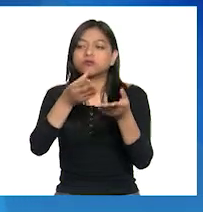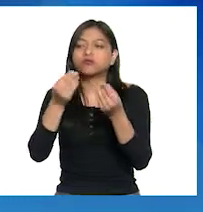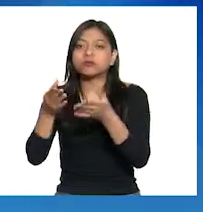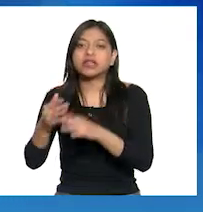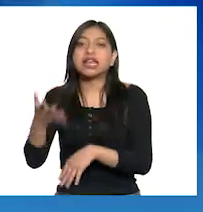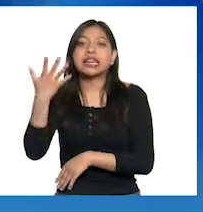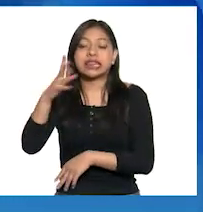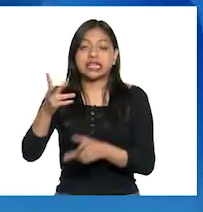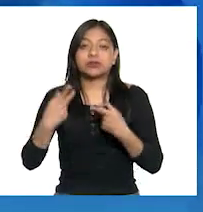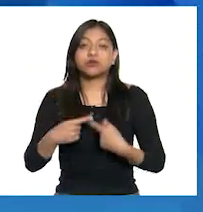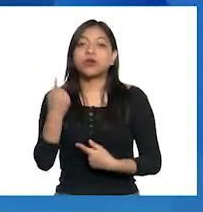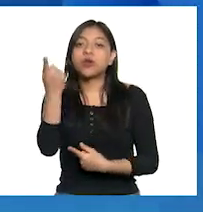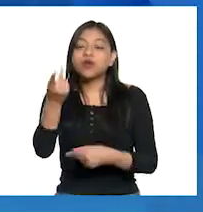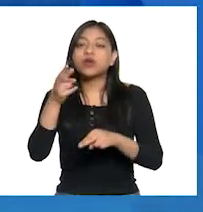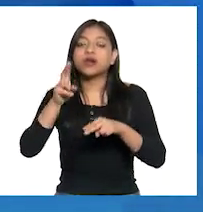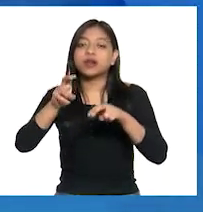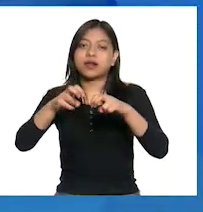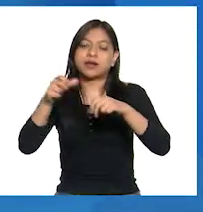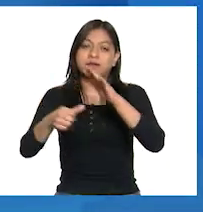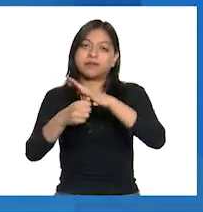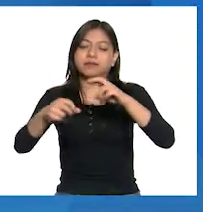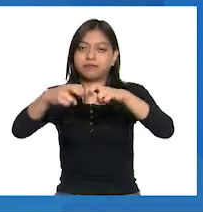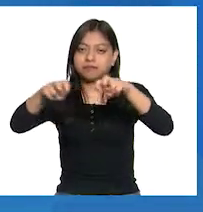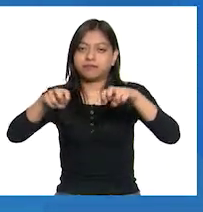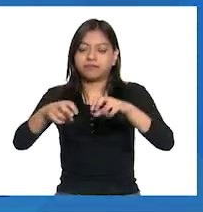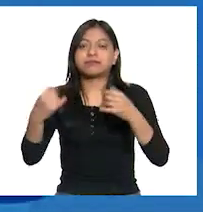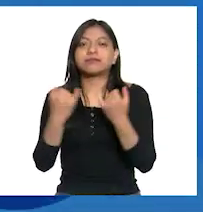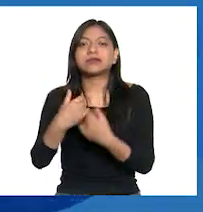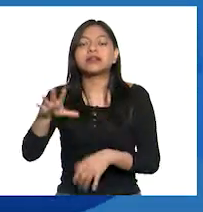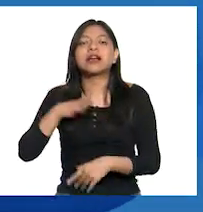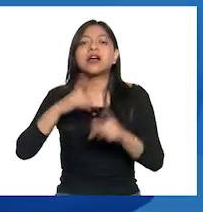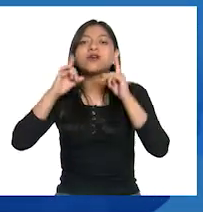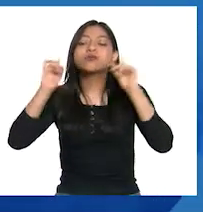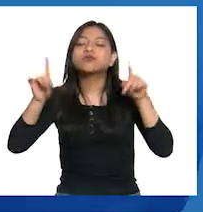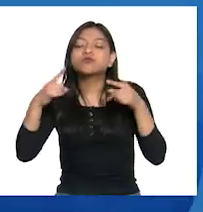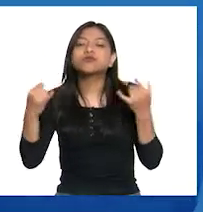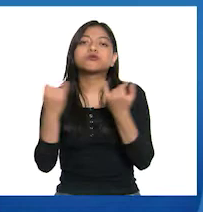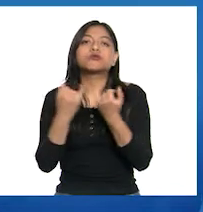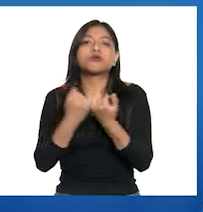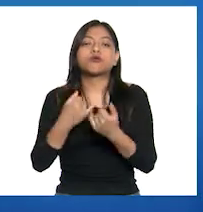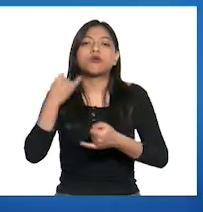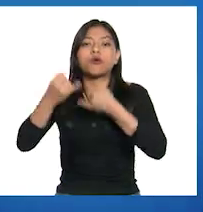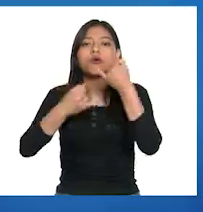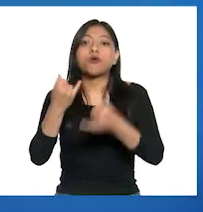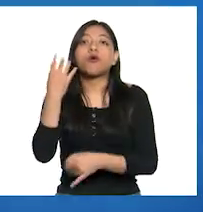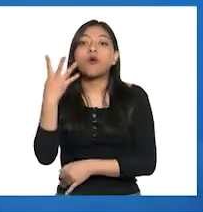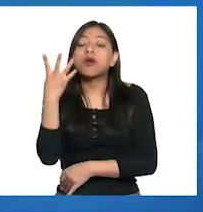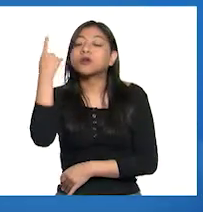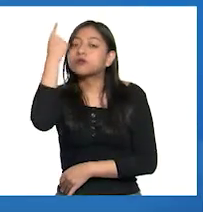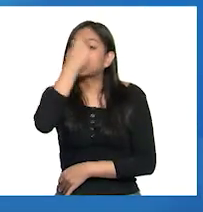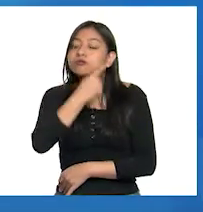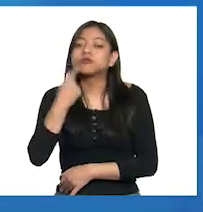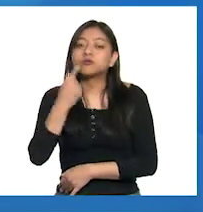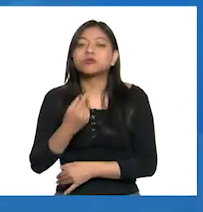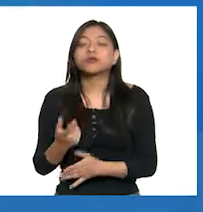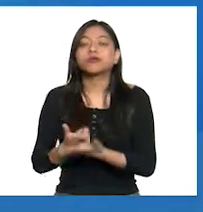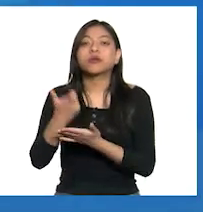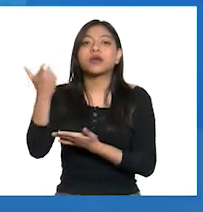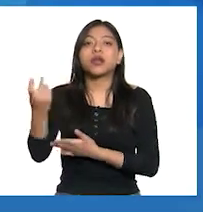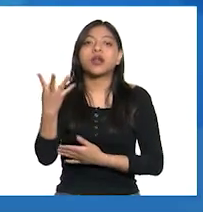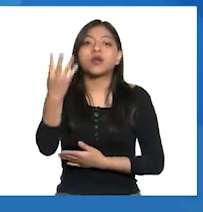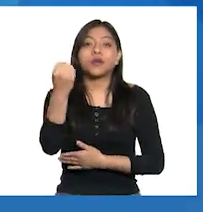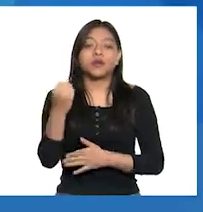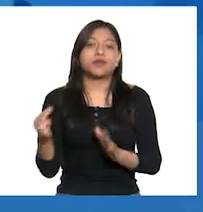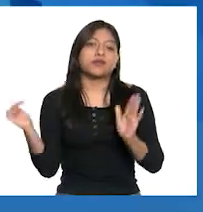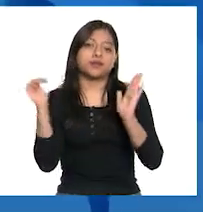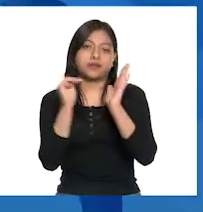una. Incluye también música y juegos durante las 4 horas que dura la fiesta y tiene un costo de 9,000 pesos.